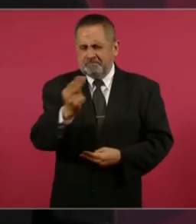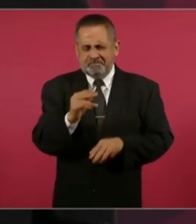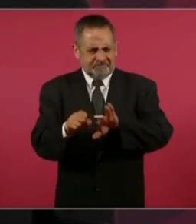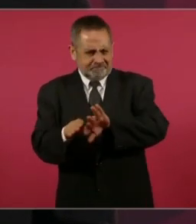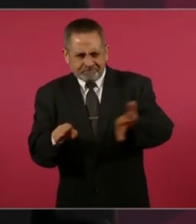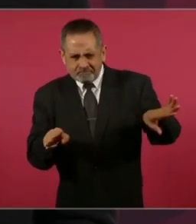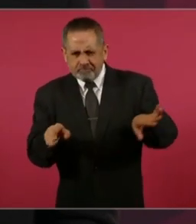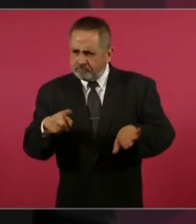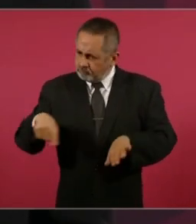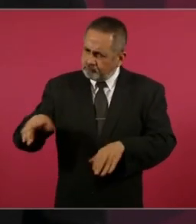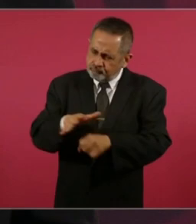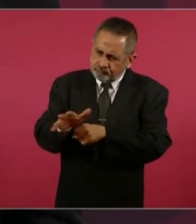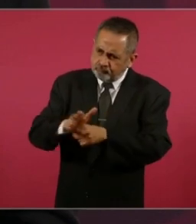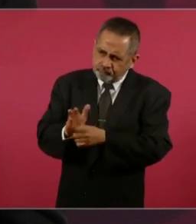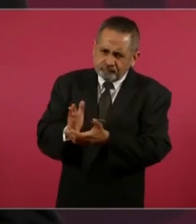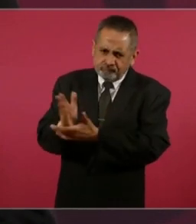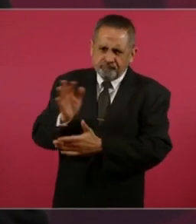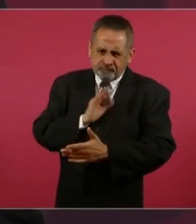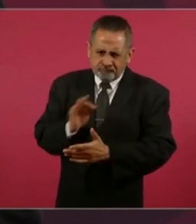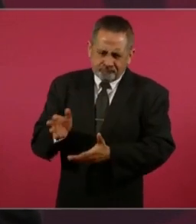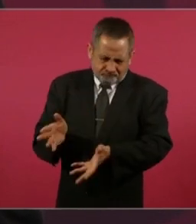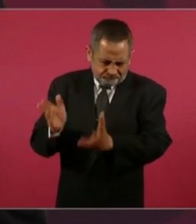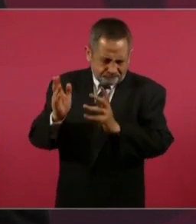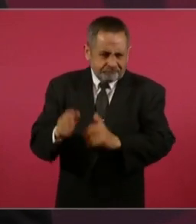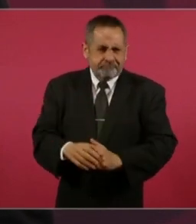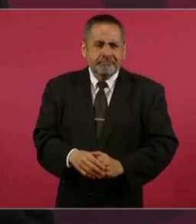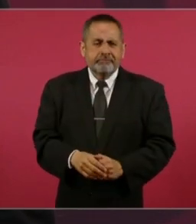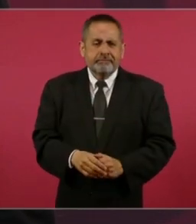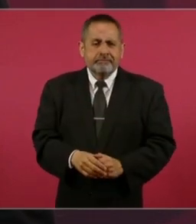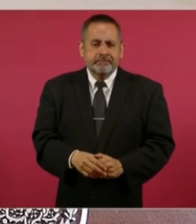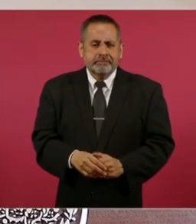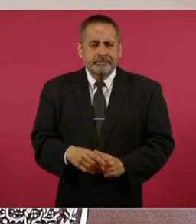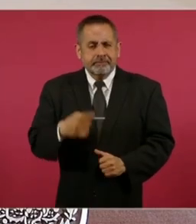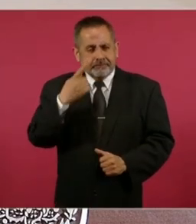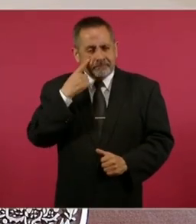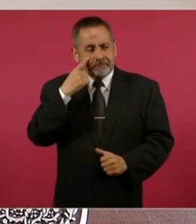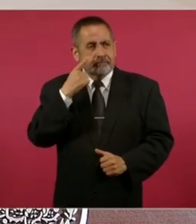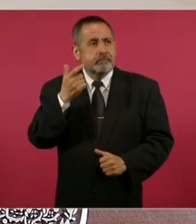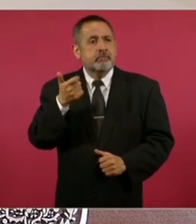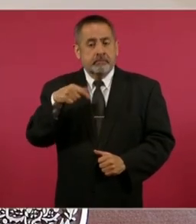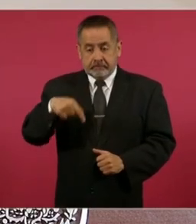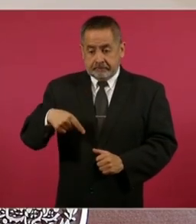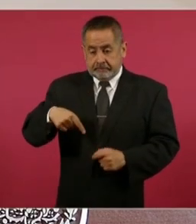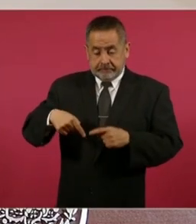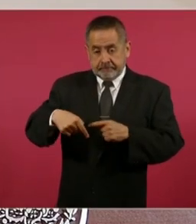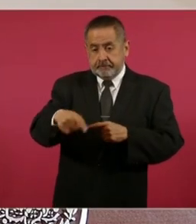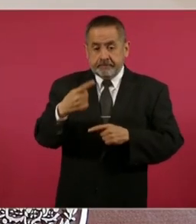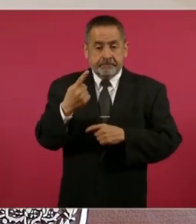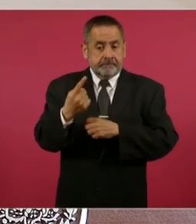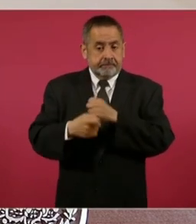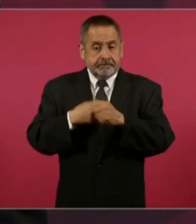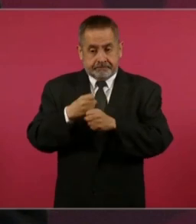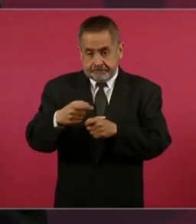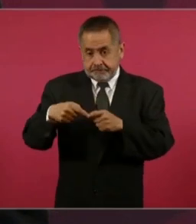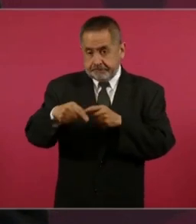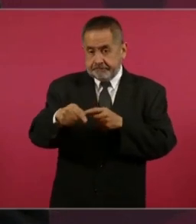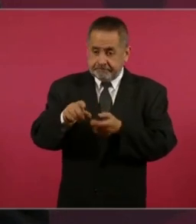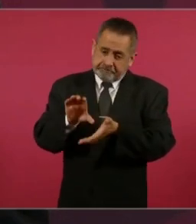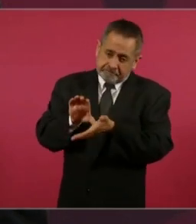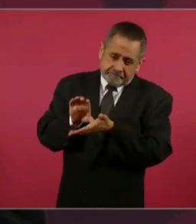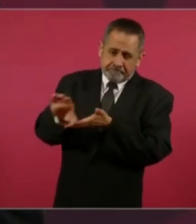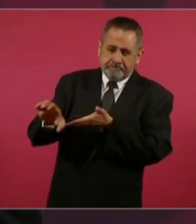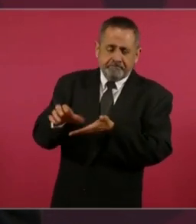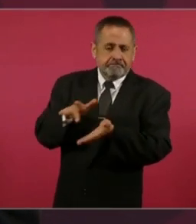grupo saben cuánto es lo que vamos a dispersar este año para apoyo a